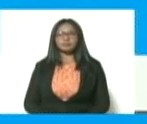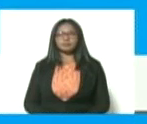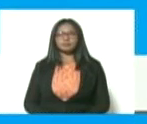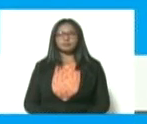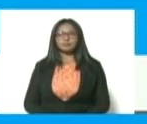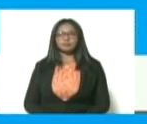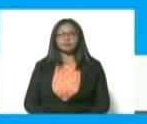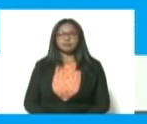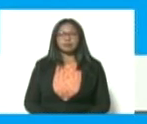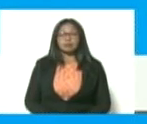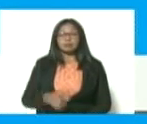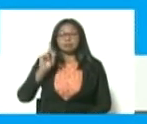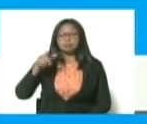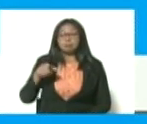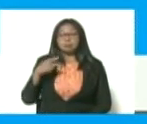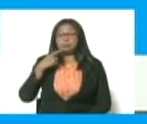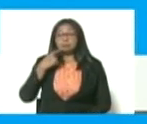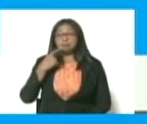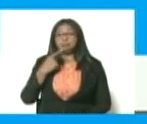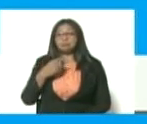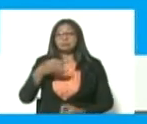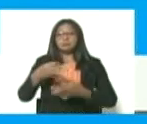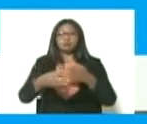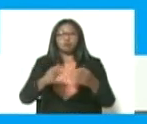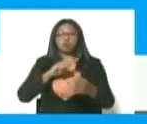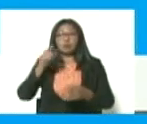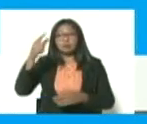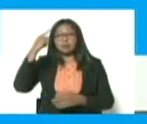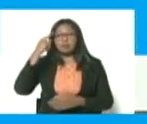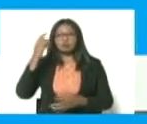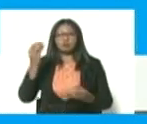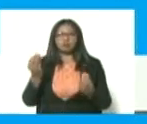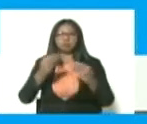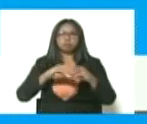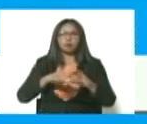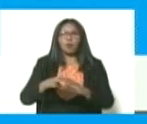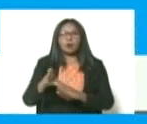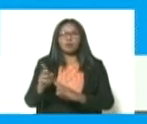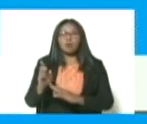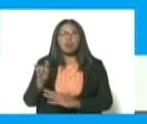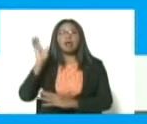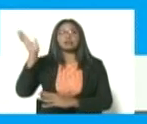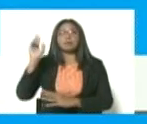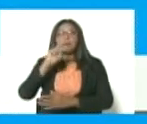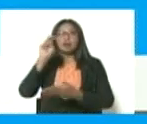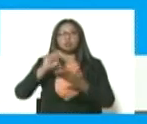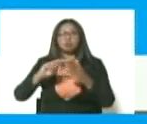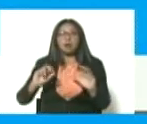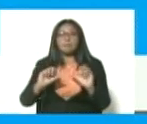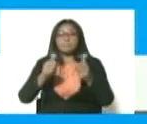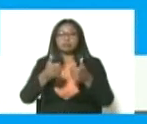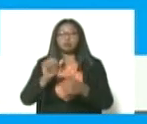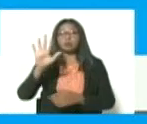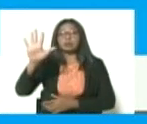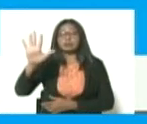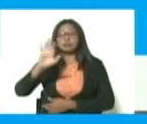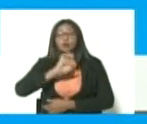se ha dado lo que hablamos ese día. La Asamblea Nacional se instaló el 5 de